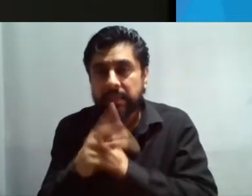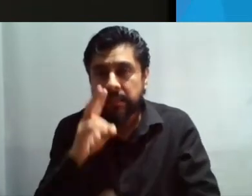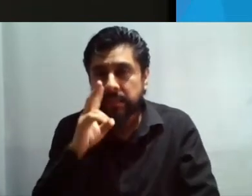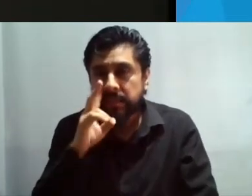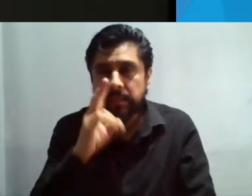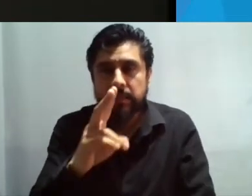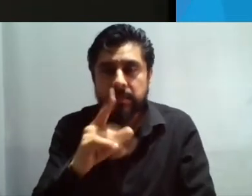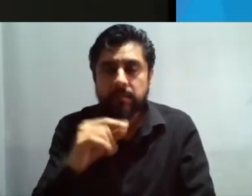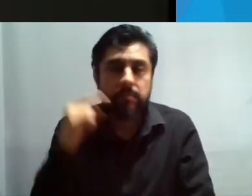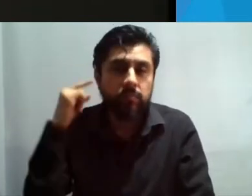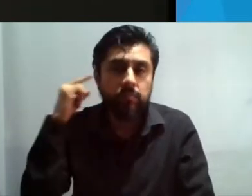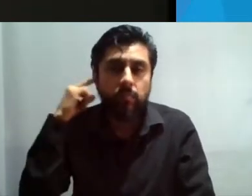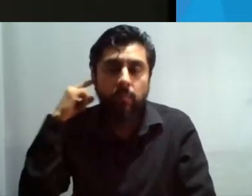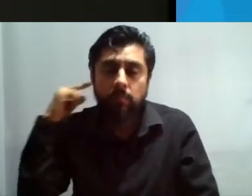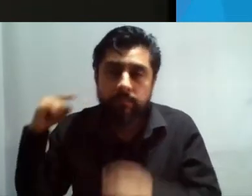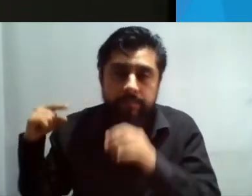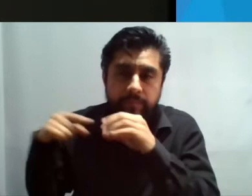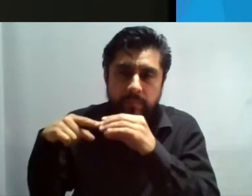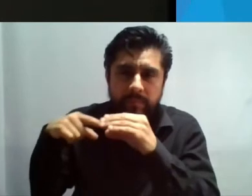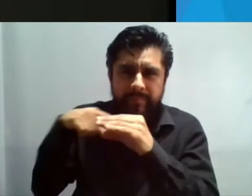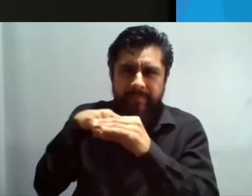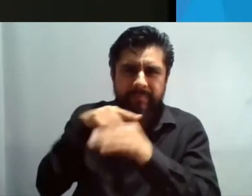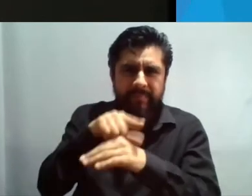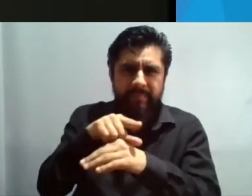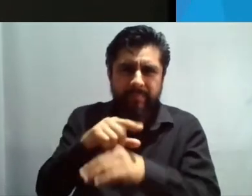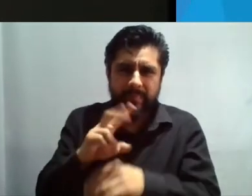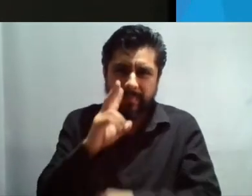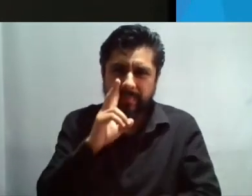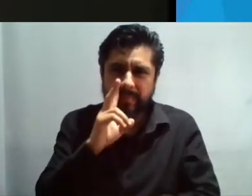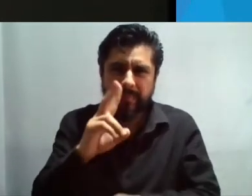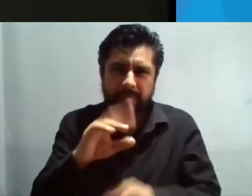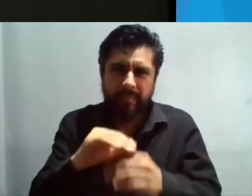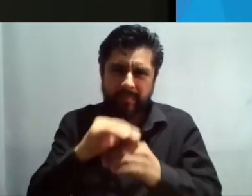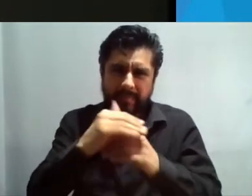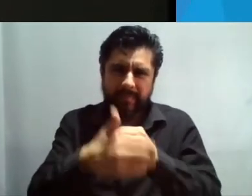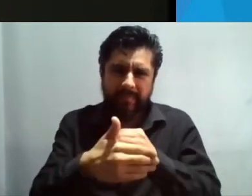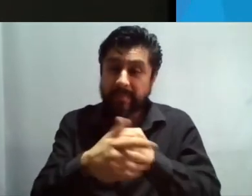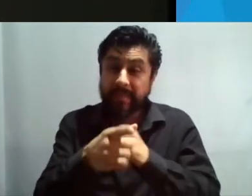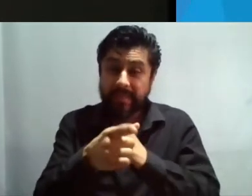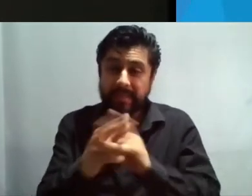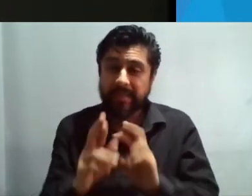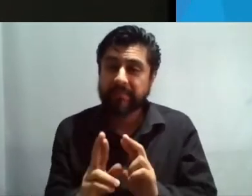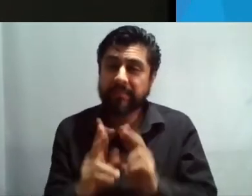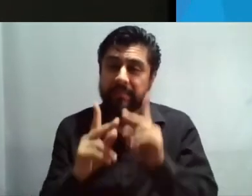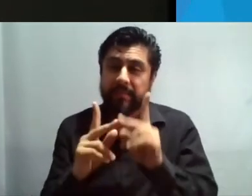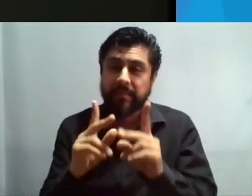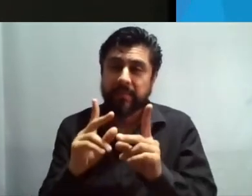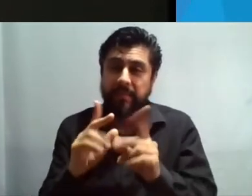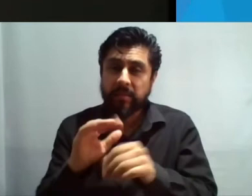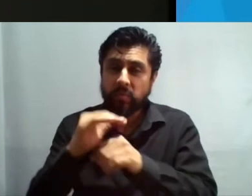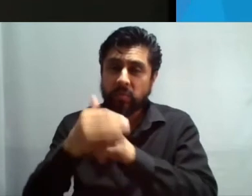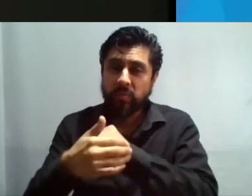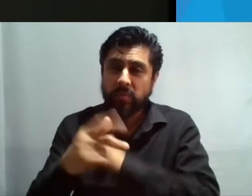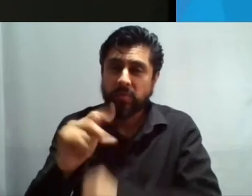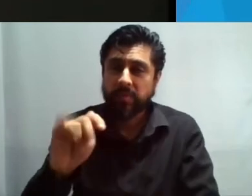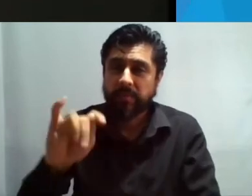medio. Ya nada más vemos como lo que sería el marco, el remanente de tímpano que quedó. Es una